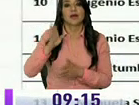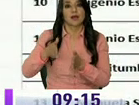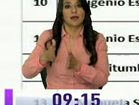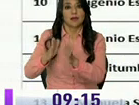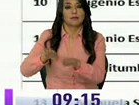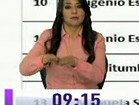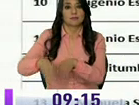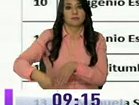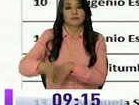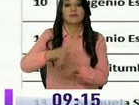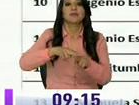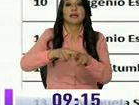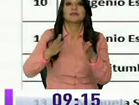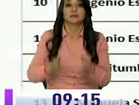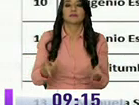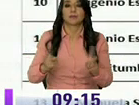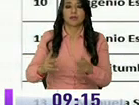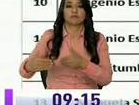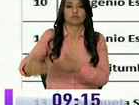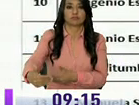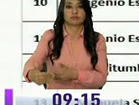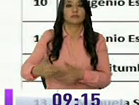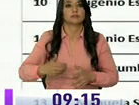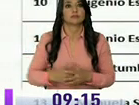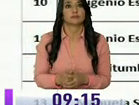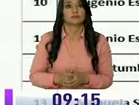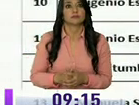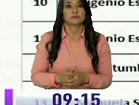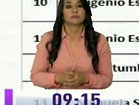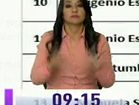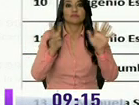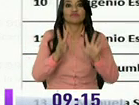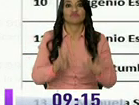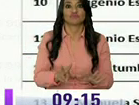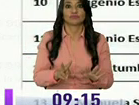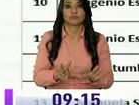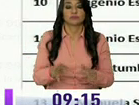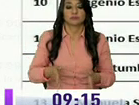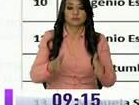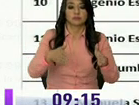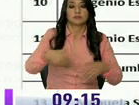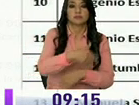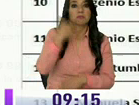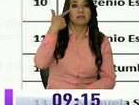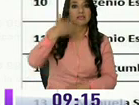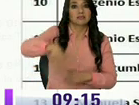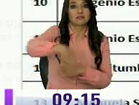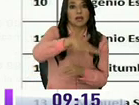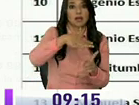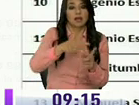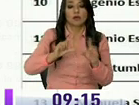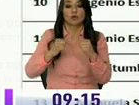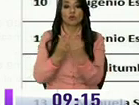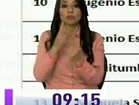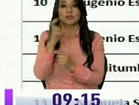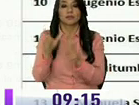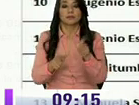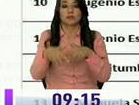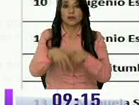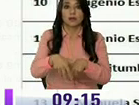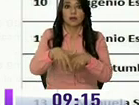Ibarra, gremio taxistas están obstaculizando la vía. En La Delicia, en La Prensa y Concepción, Parque La Concepción, se encuentra un grupo de 30